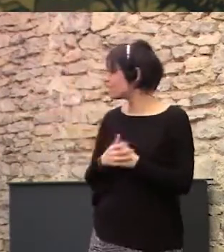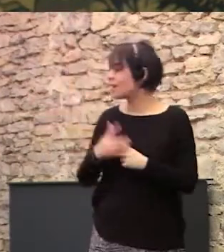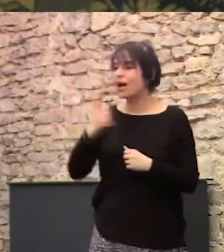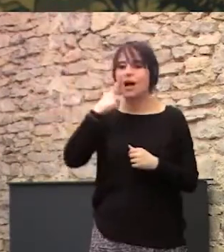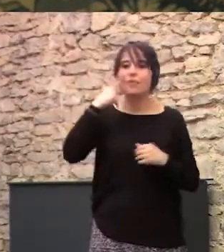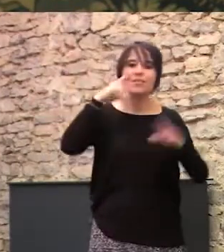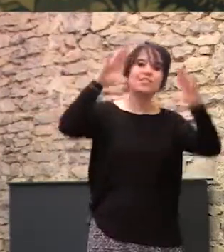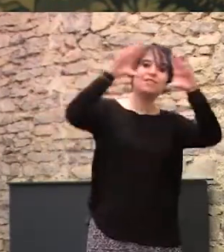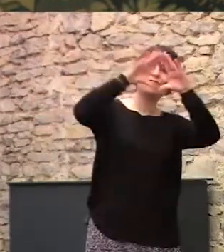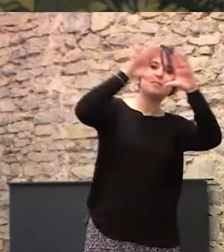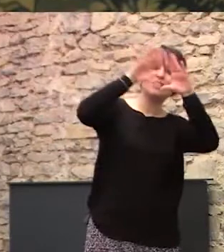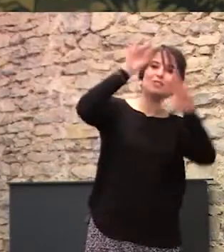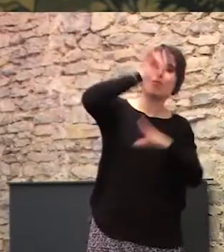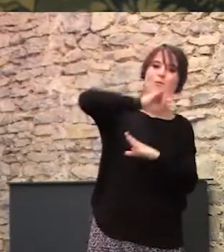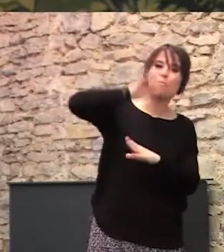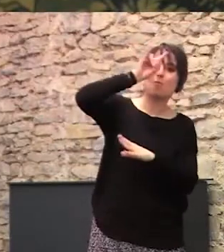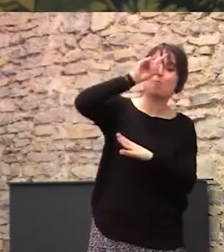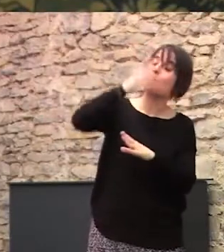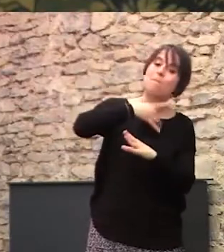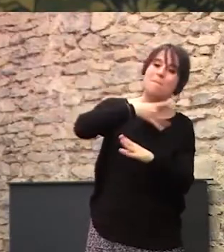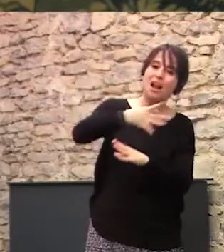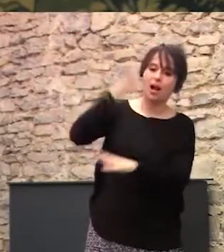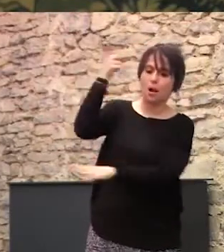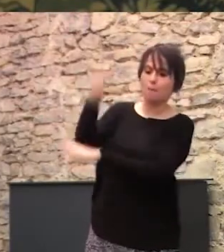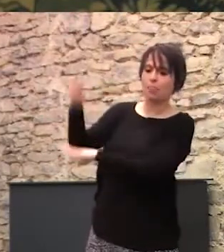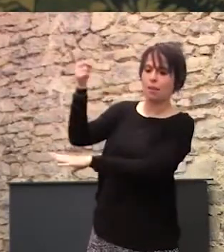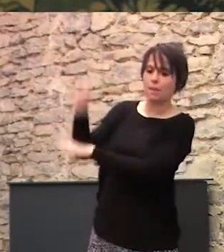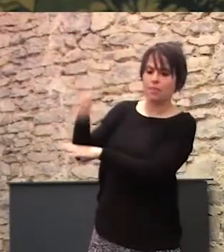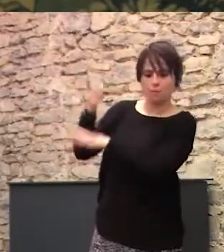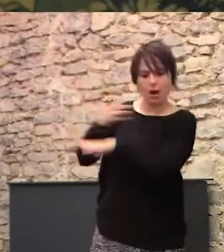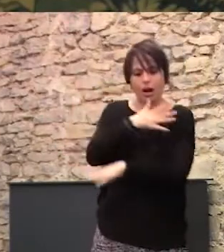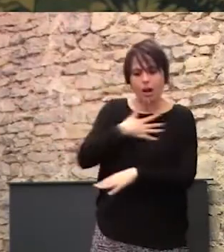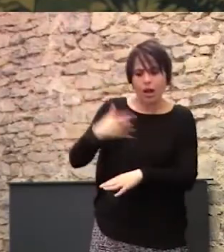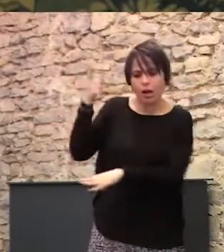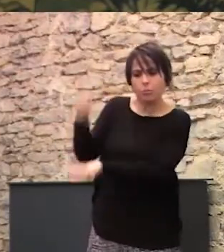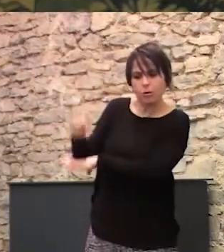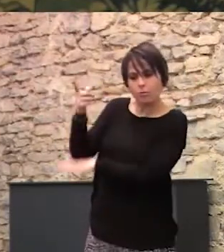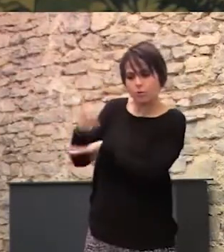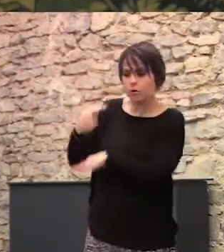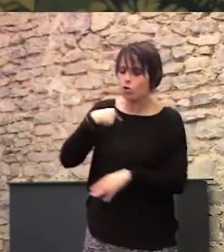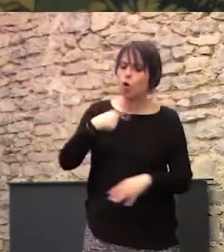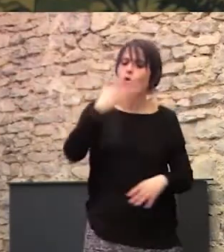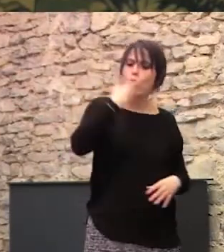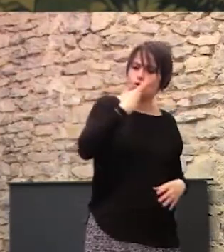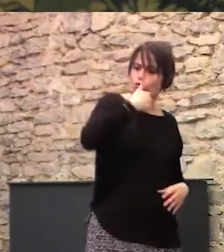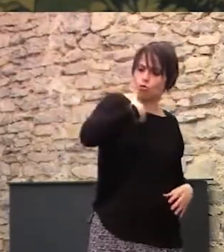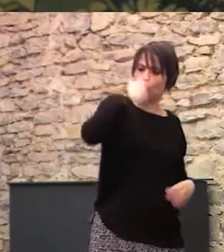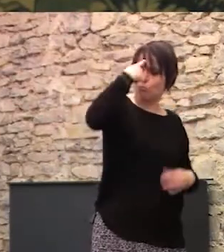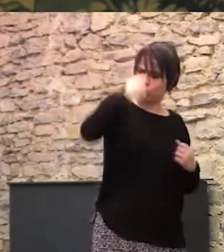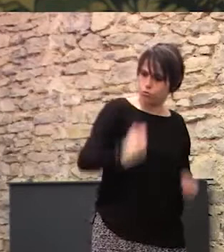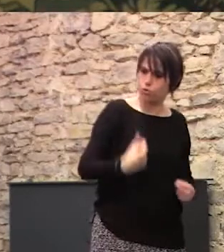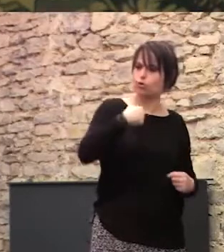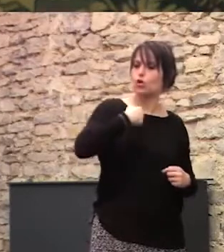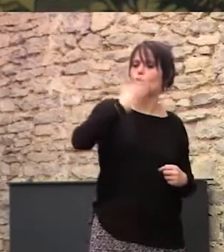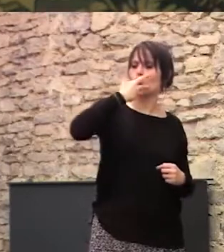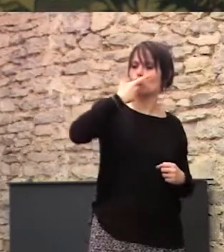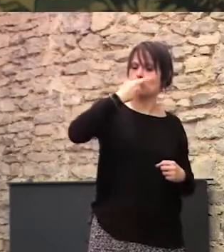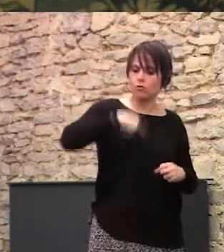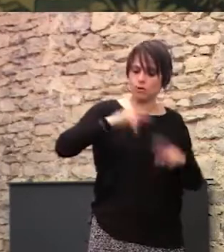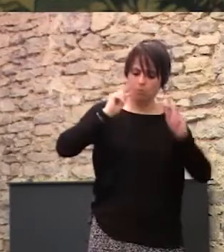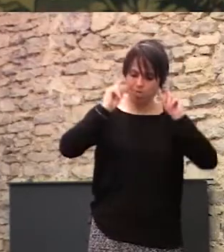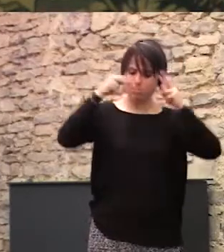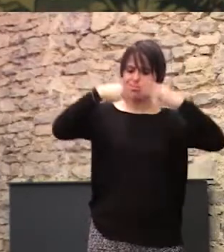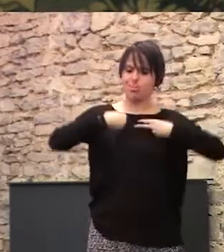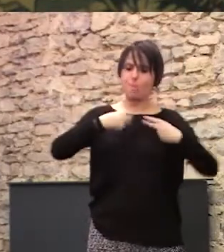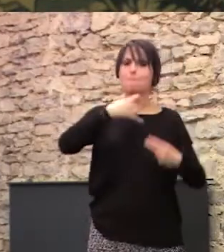feminismo blanco hegemónico de querer marcar la agenda, ¿no?, de que el conocimiento está aquí, desde un etnocentrismo muy